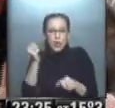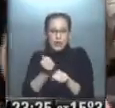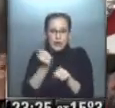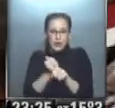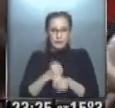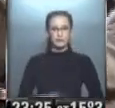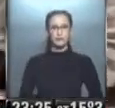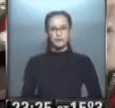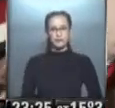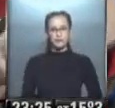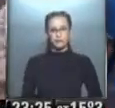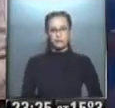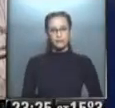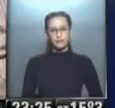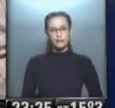proyecto.